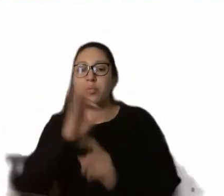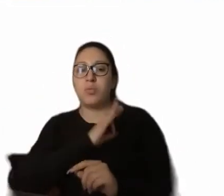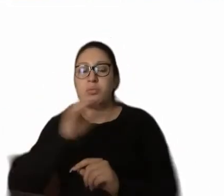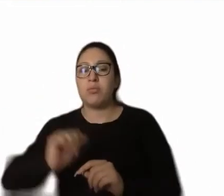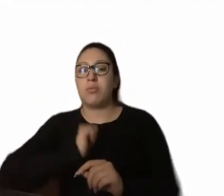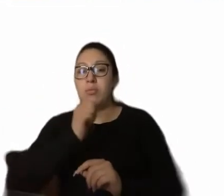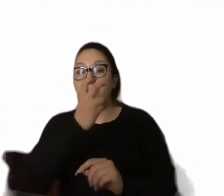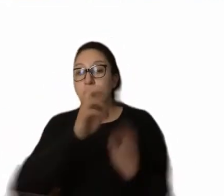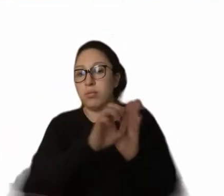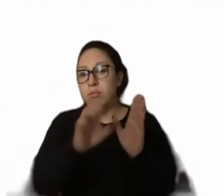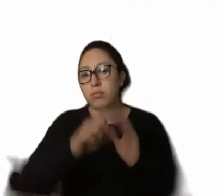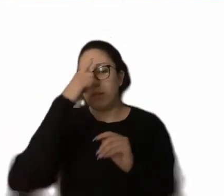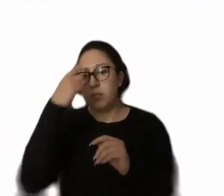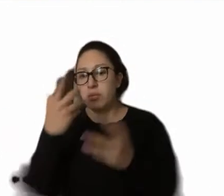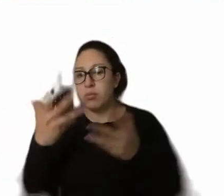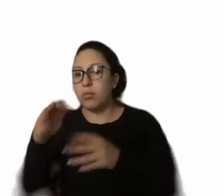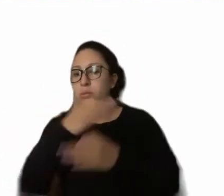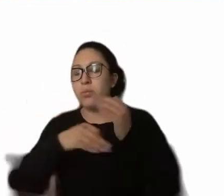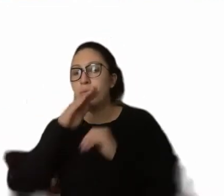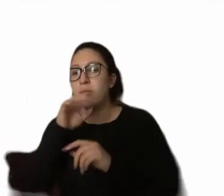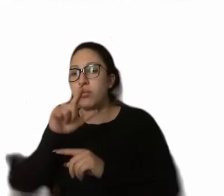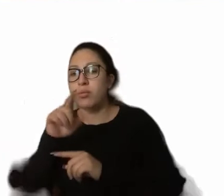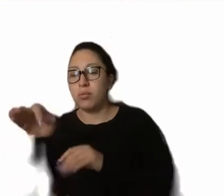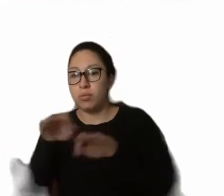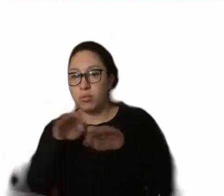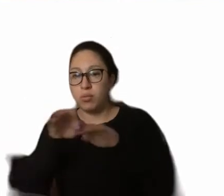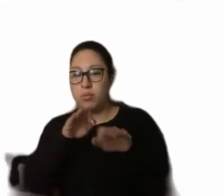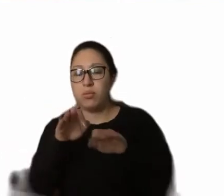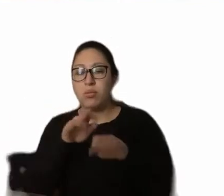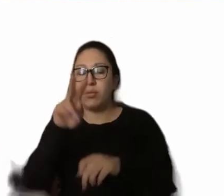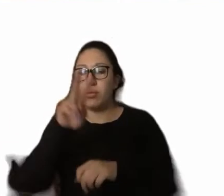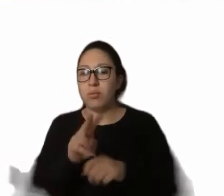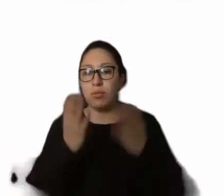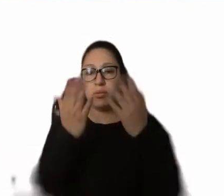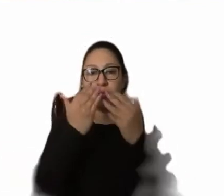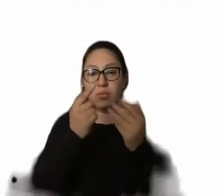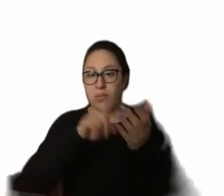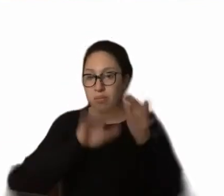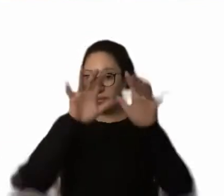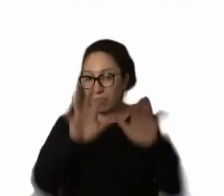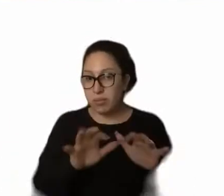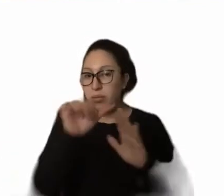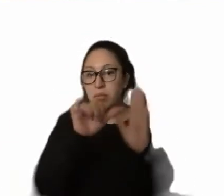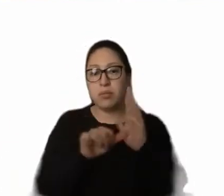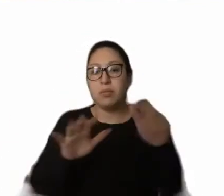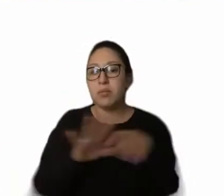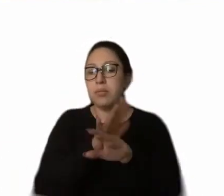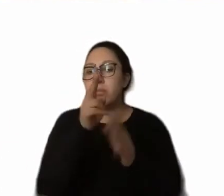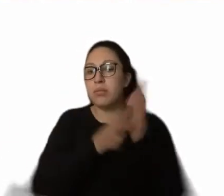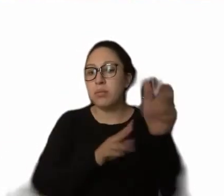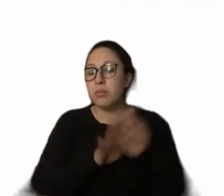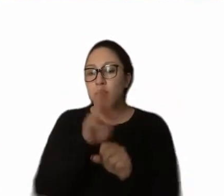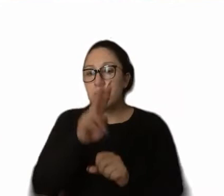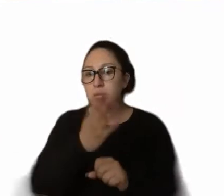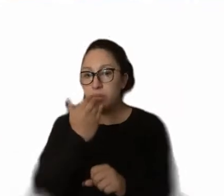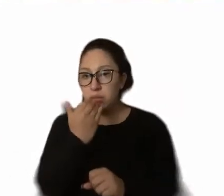el origen de la opinión, no tenemos los artículos que se están modificando, son creo errores que se